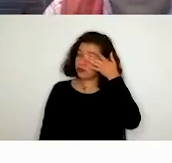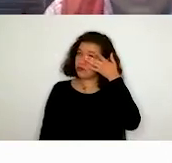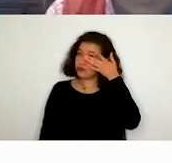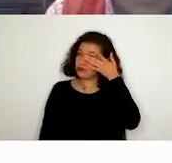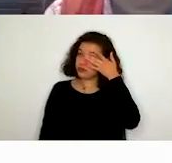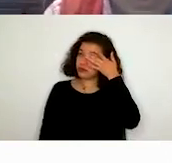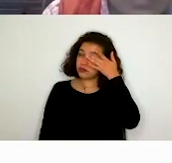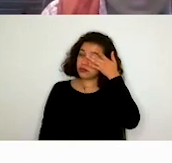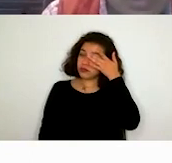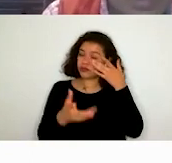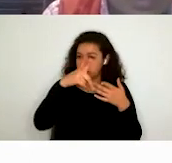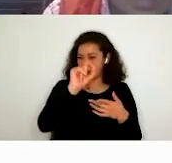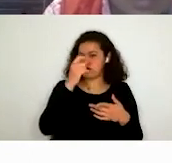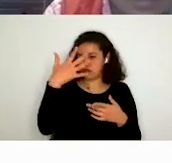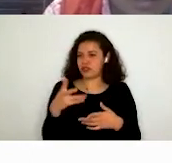.10, primeros auxilios.